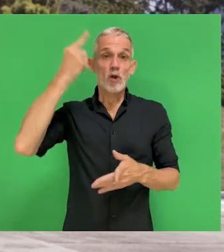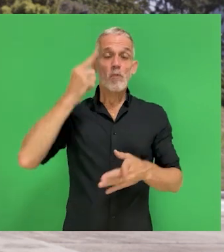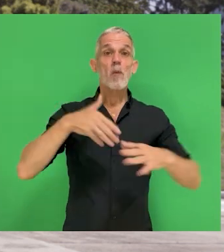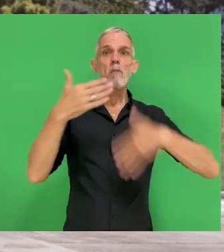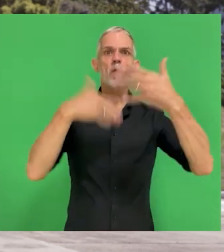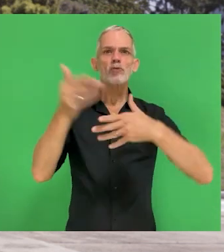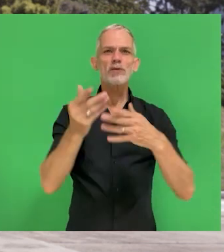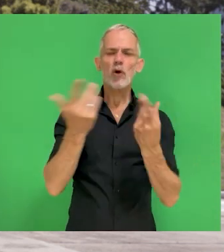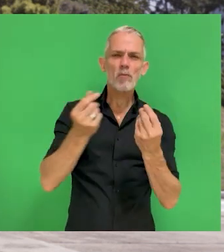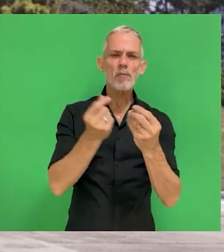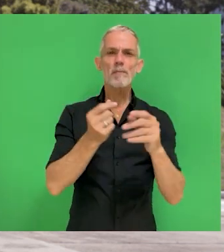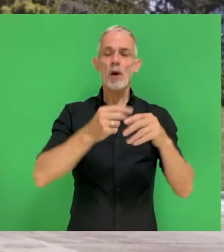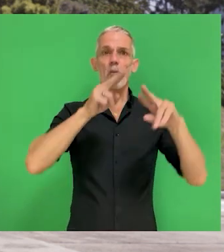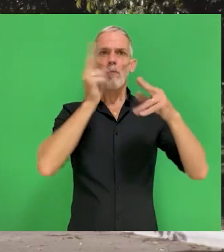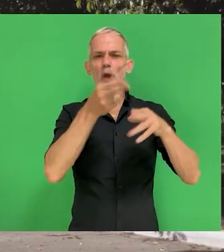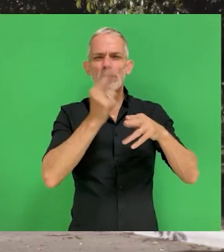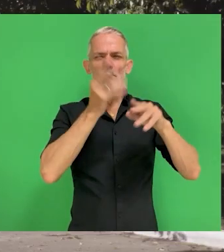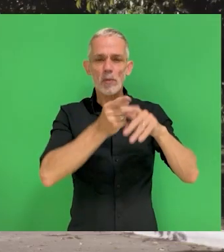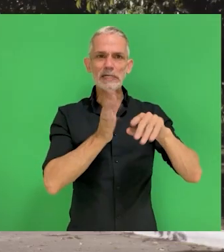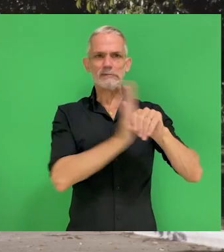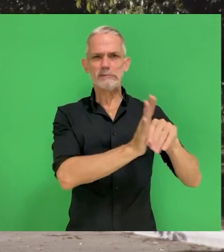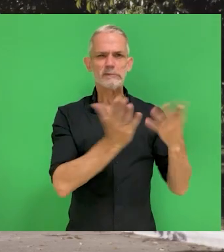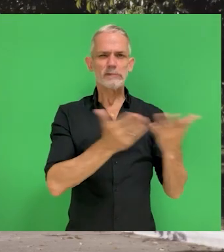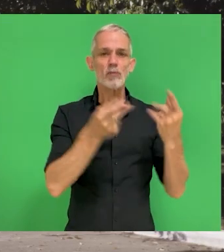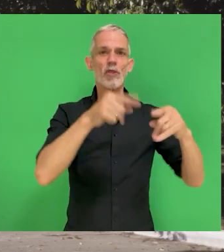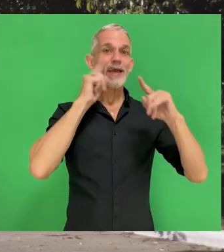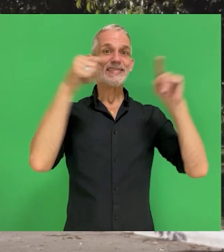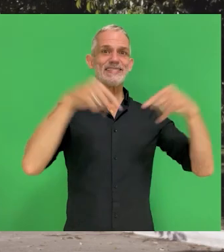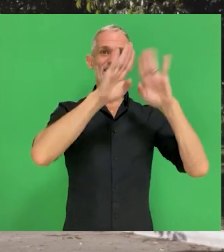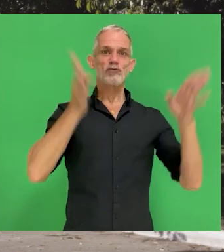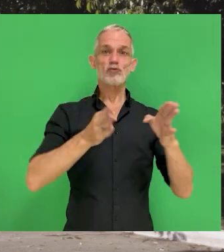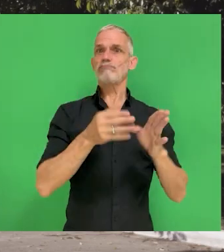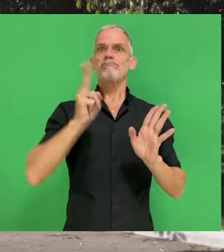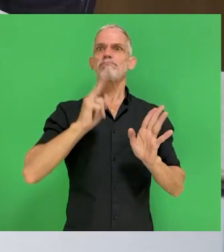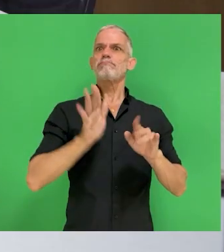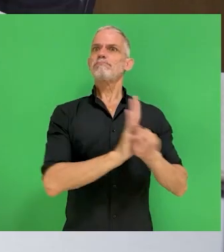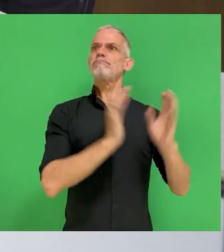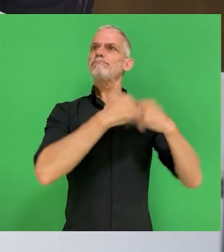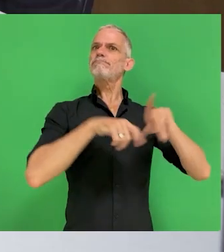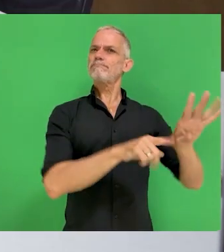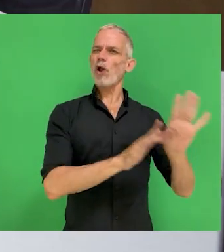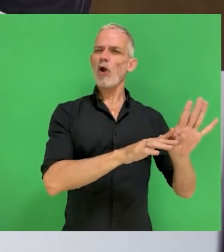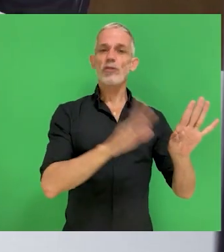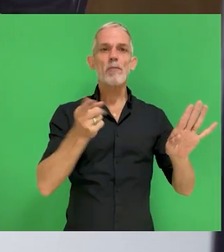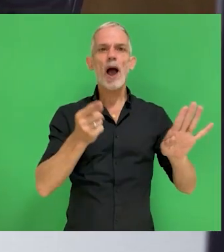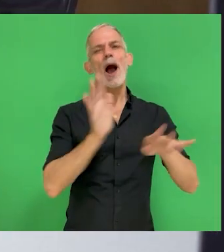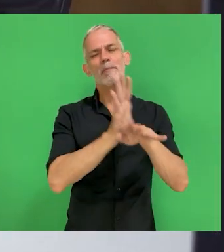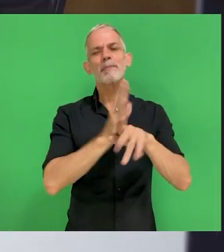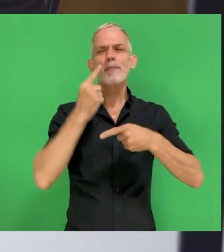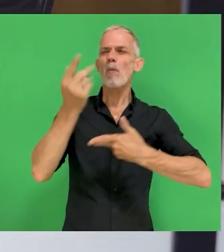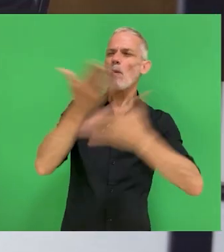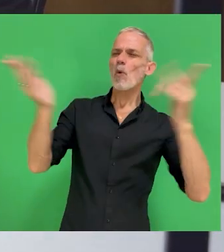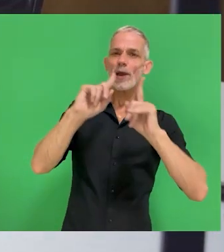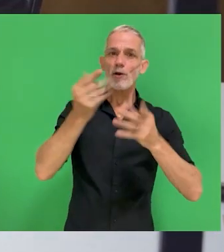de desclasificación siempre fortalecen. Sí, Fortalecen a todas las instituciones que participan, porque es la puesta a la consulta pública